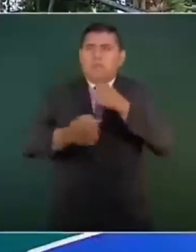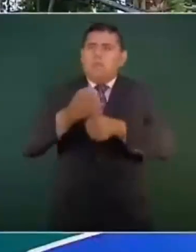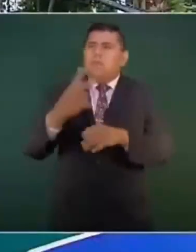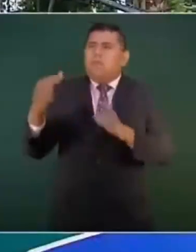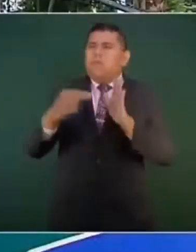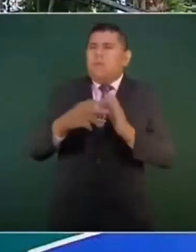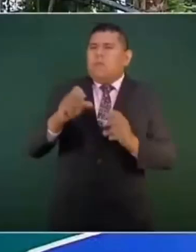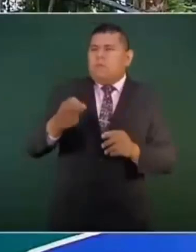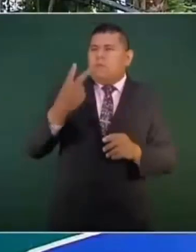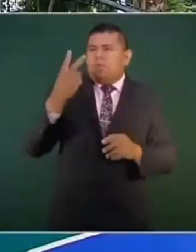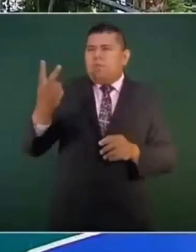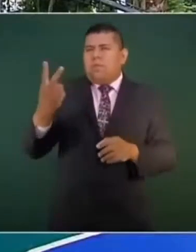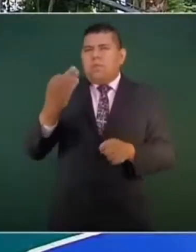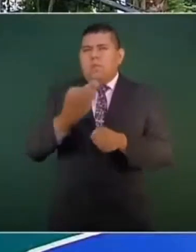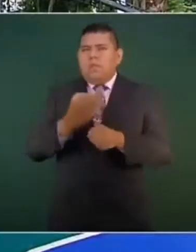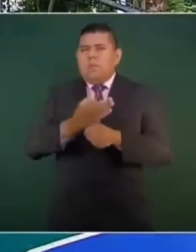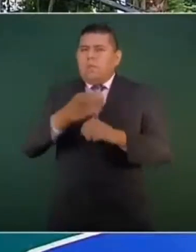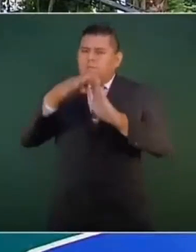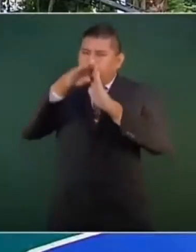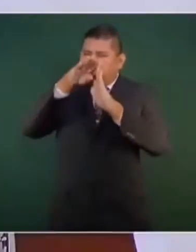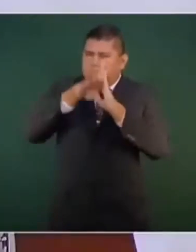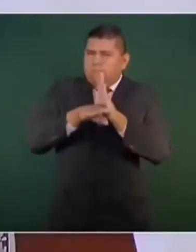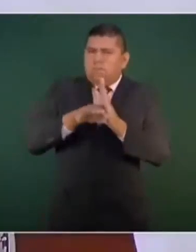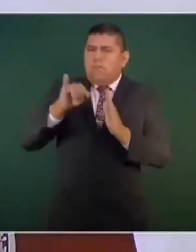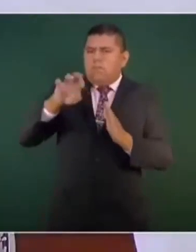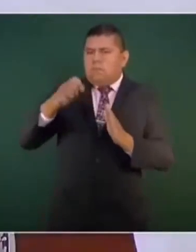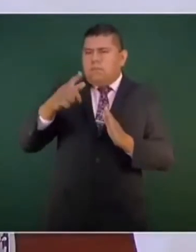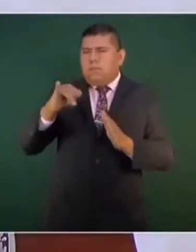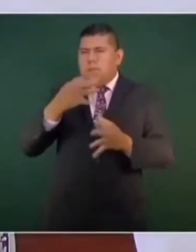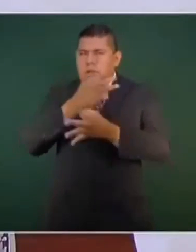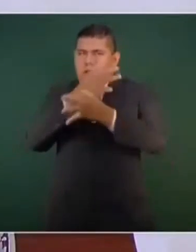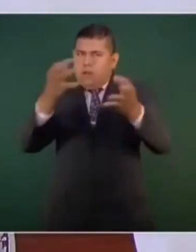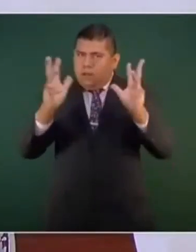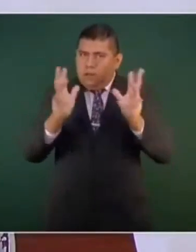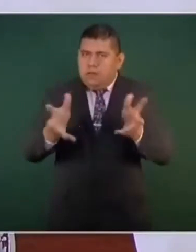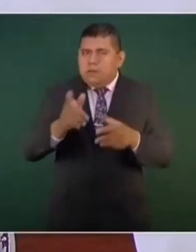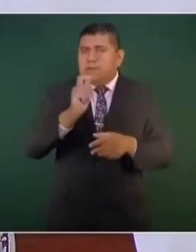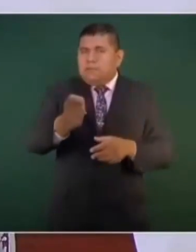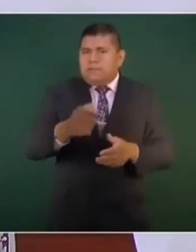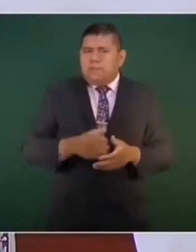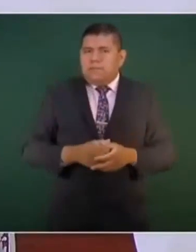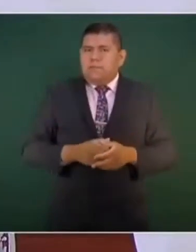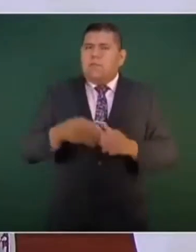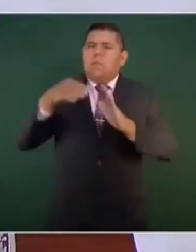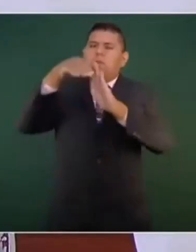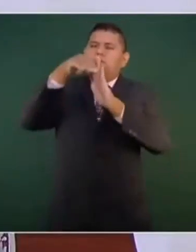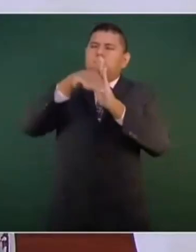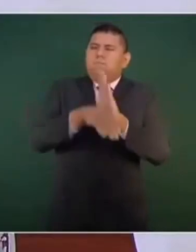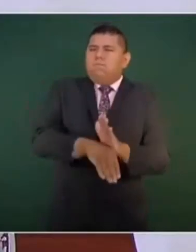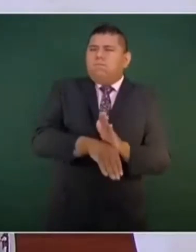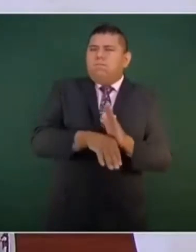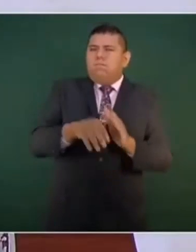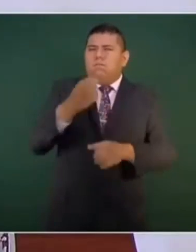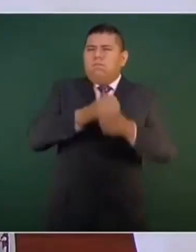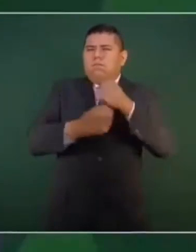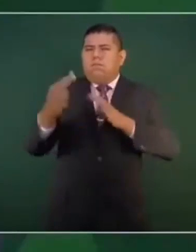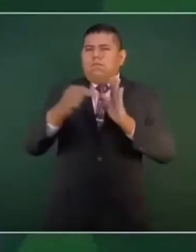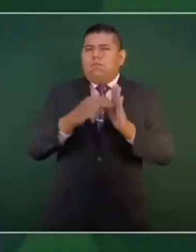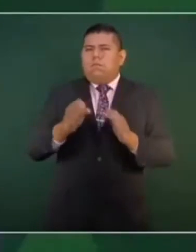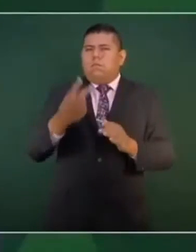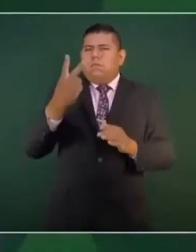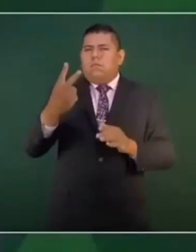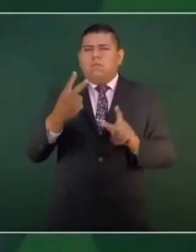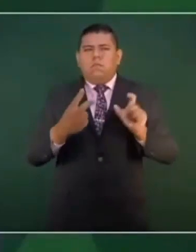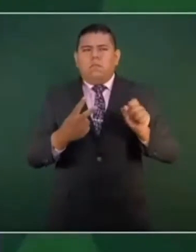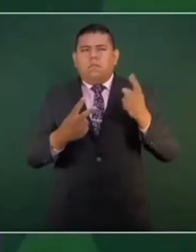22 acaba de dar a conocer el INEGI la información, una disminución solo en el 22